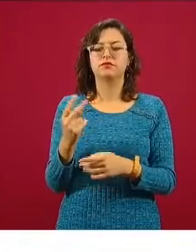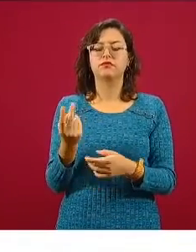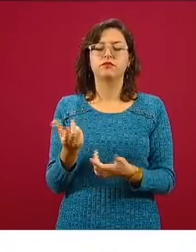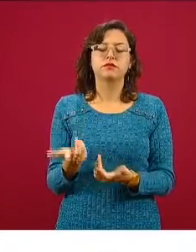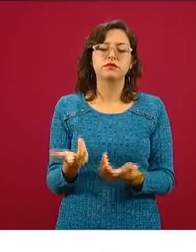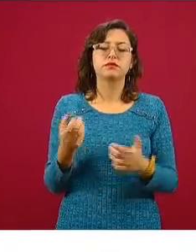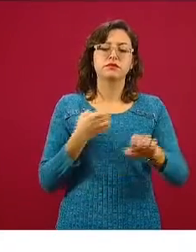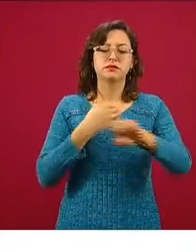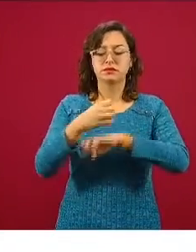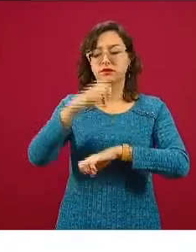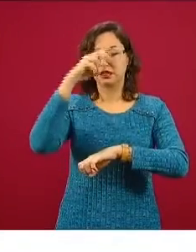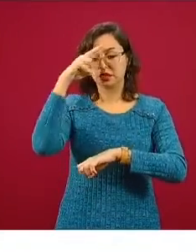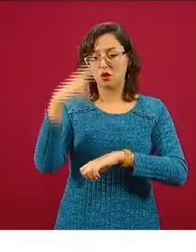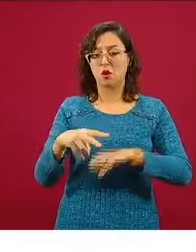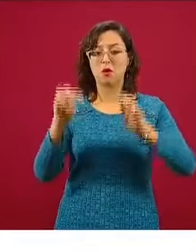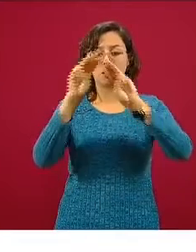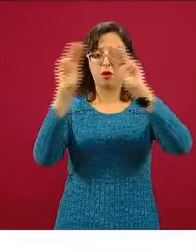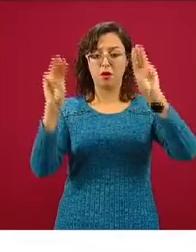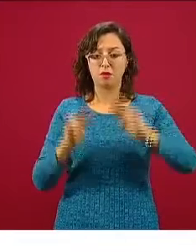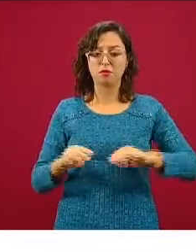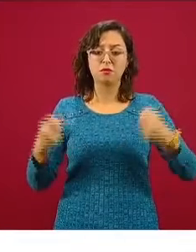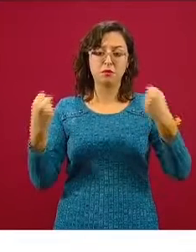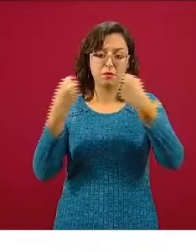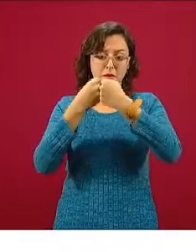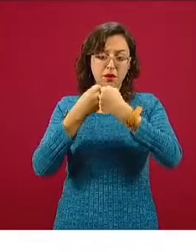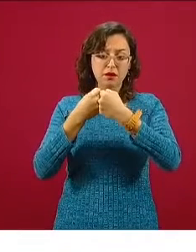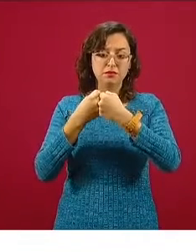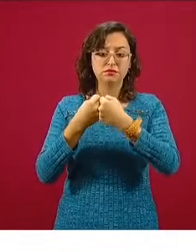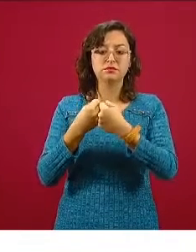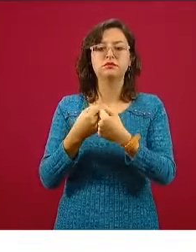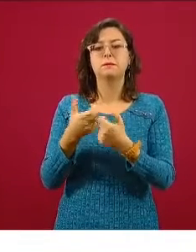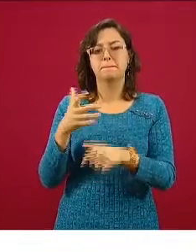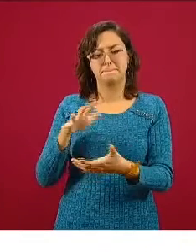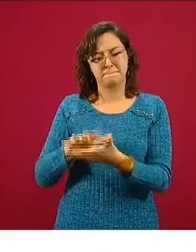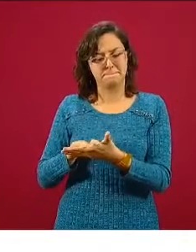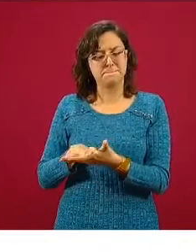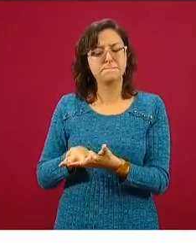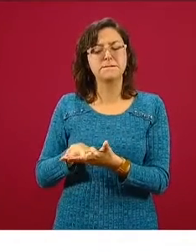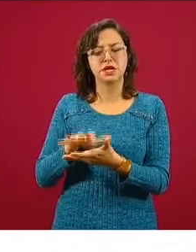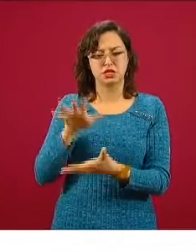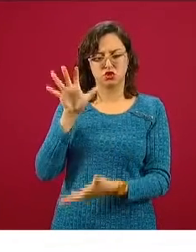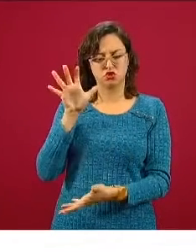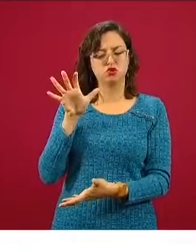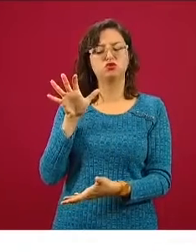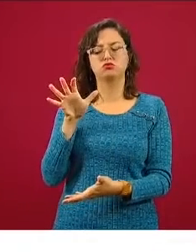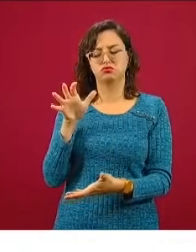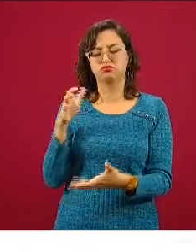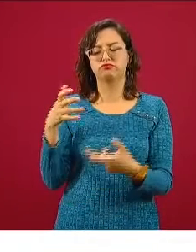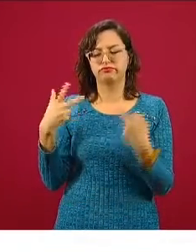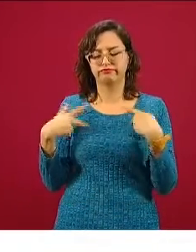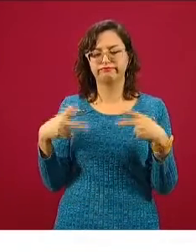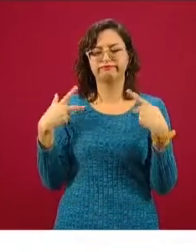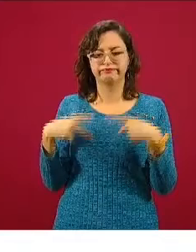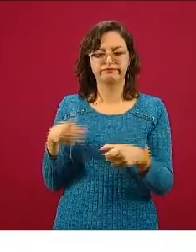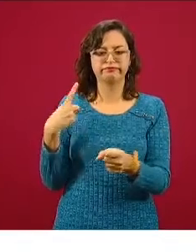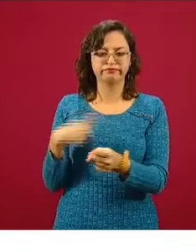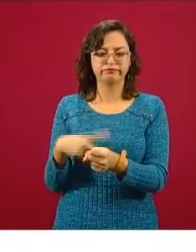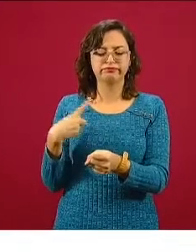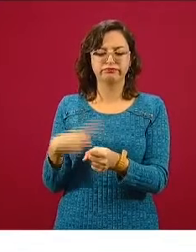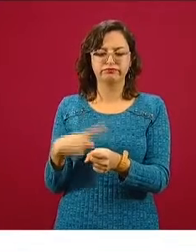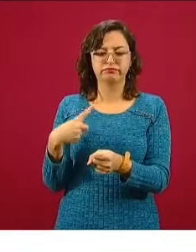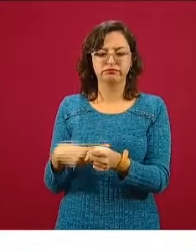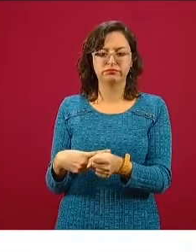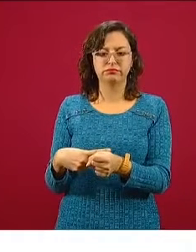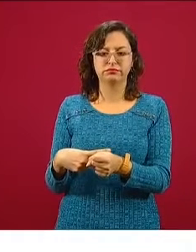conurbada en el Estado de México, correspondiente al Valle de México, como la zona con la indiscutible mayor carga de enfermedad,